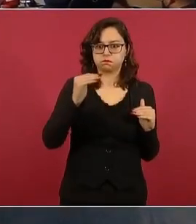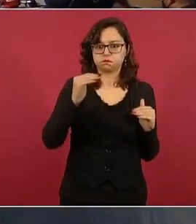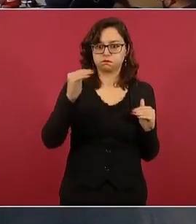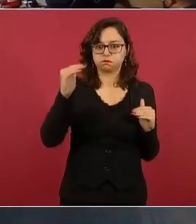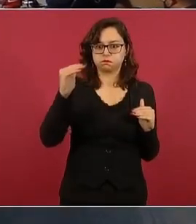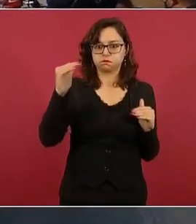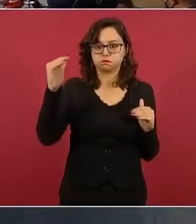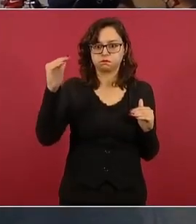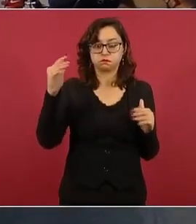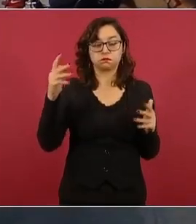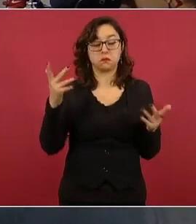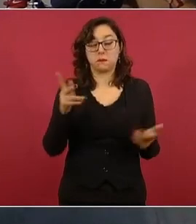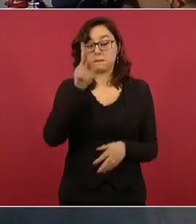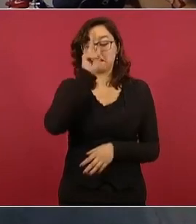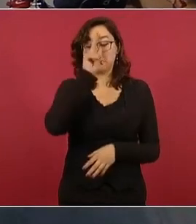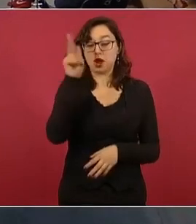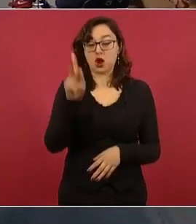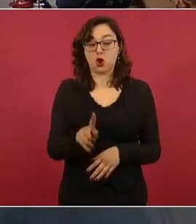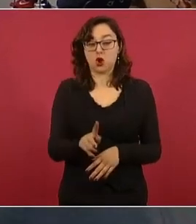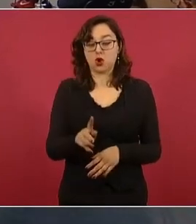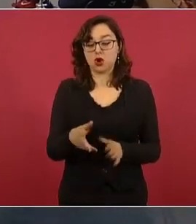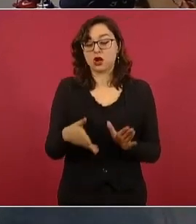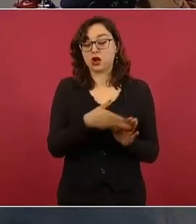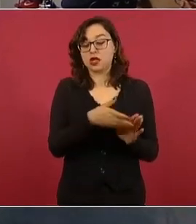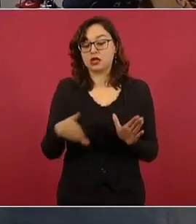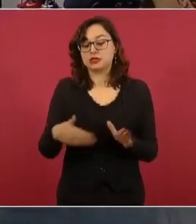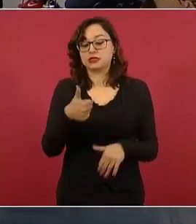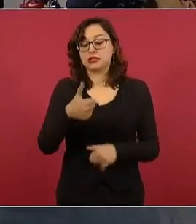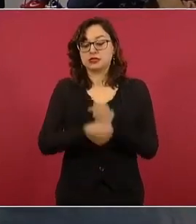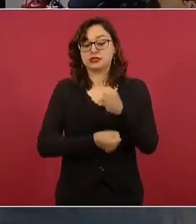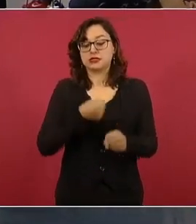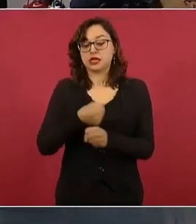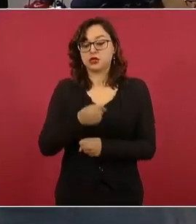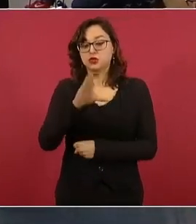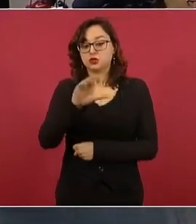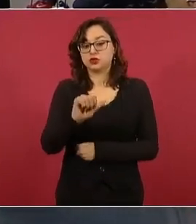sucedió cuando se declaró la guerra al narcotráfico.